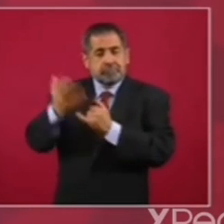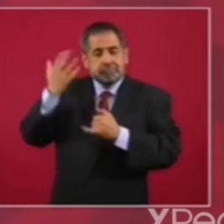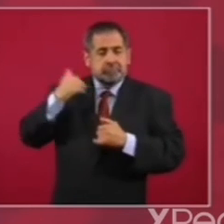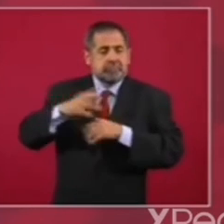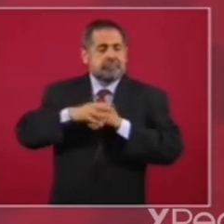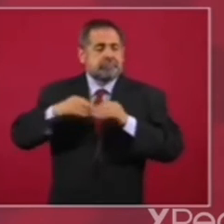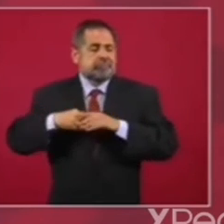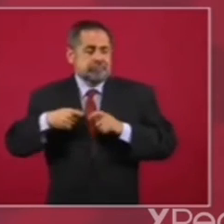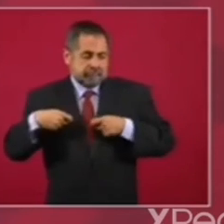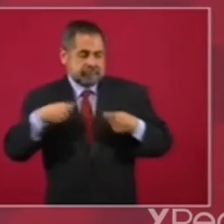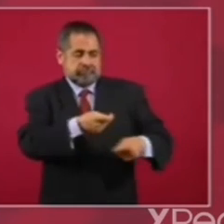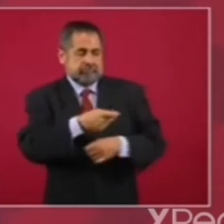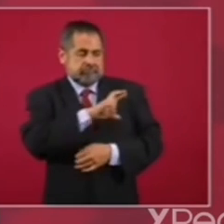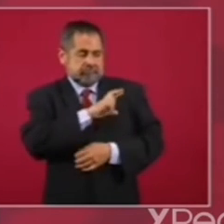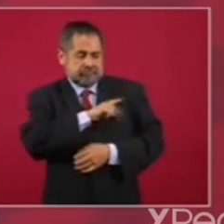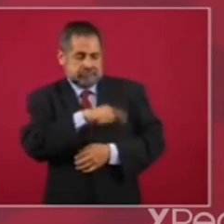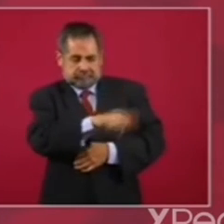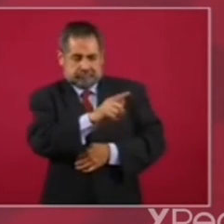Todo.